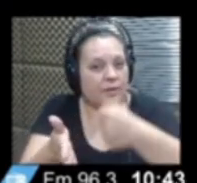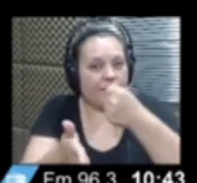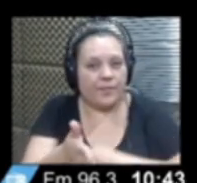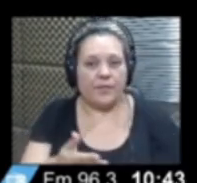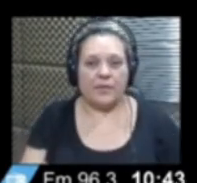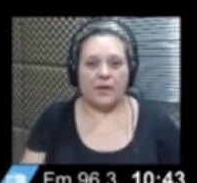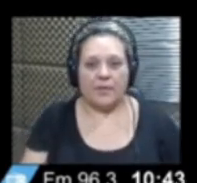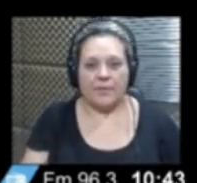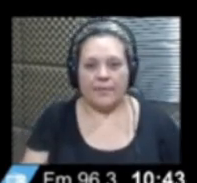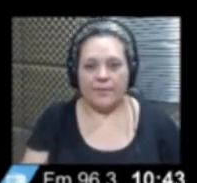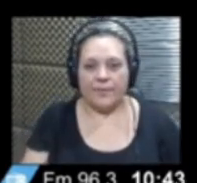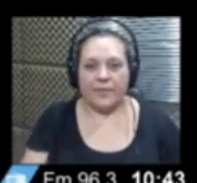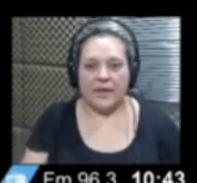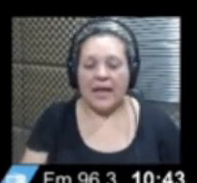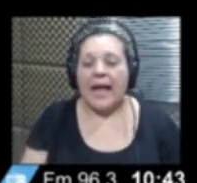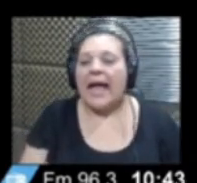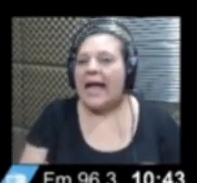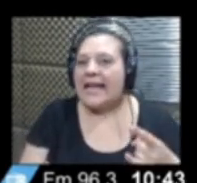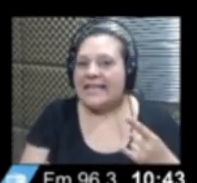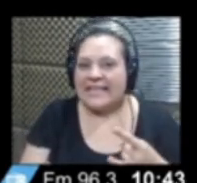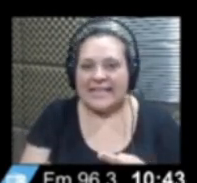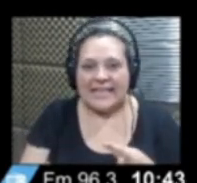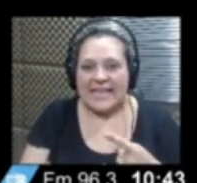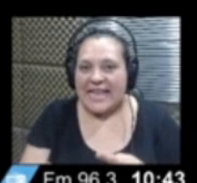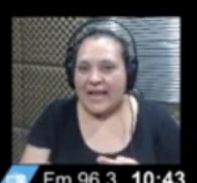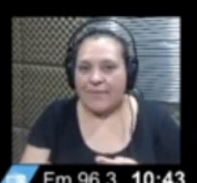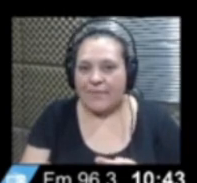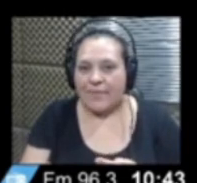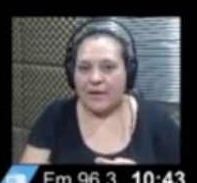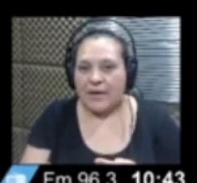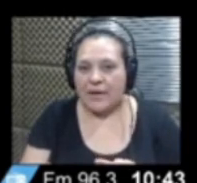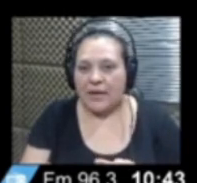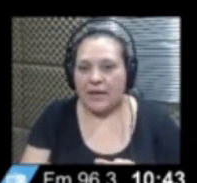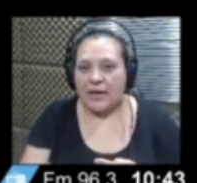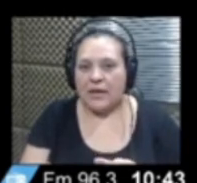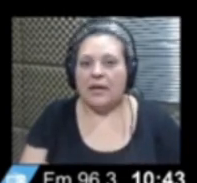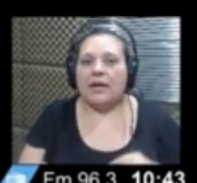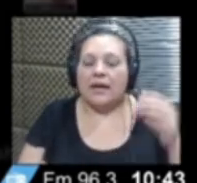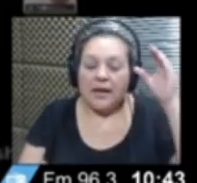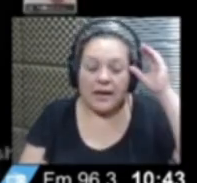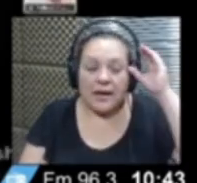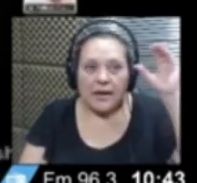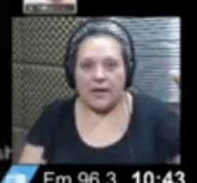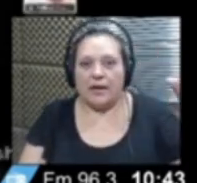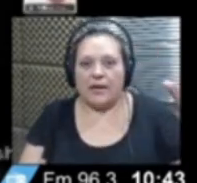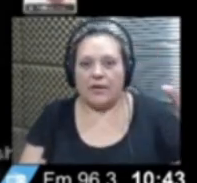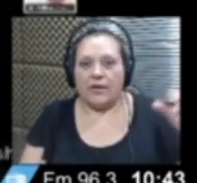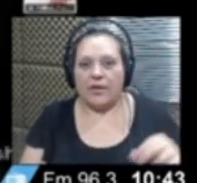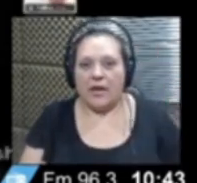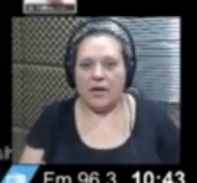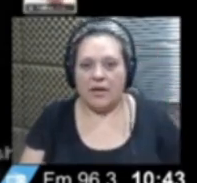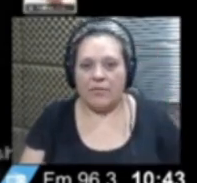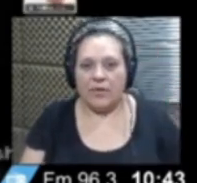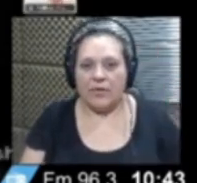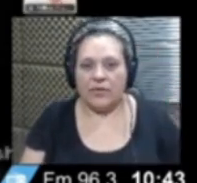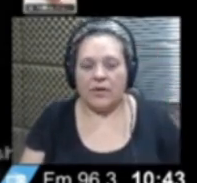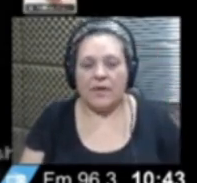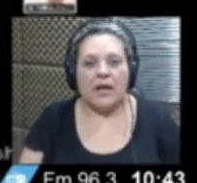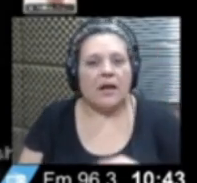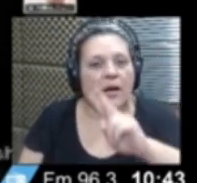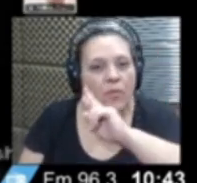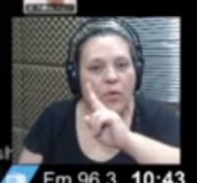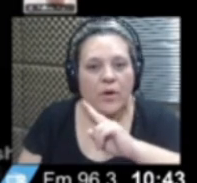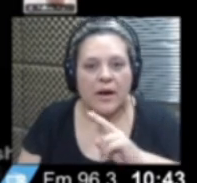la reivindica y que se olvida cuál es la cuál es el fundamento de la lucha de la mujer negra en el